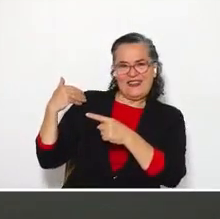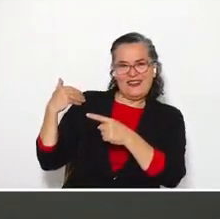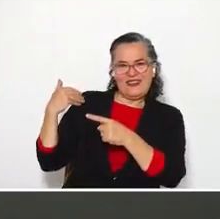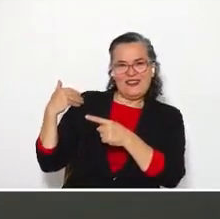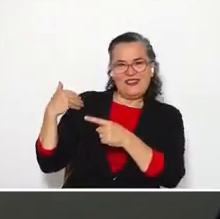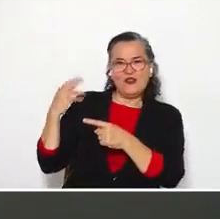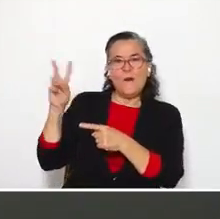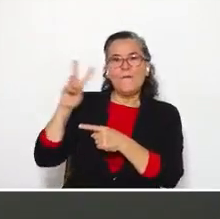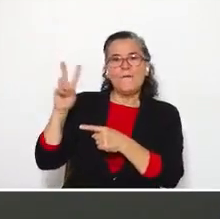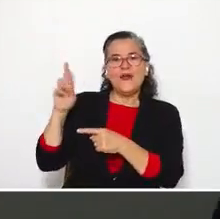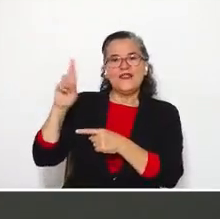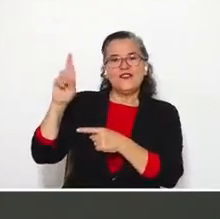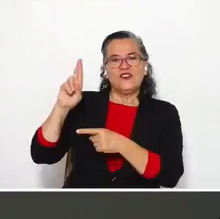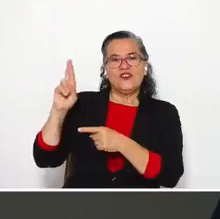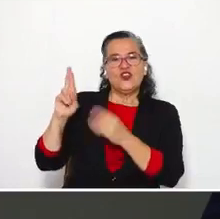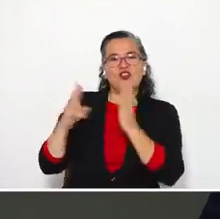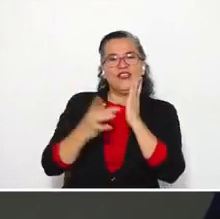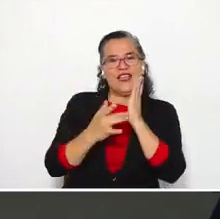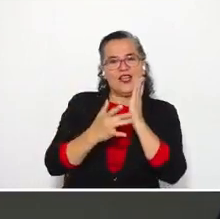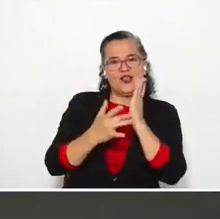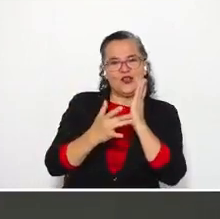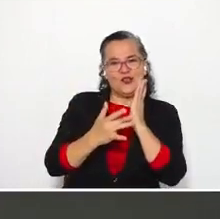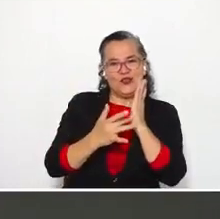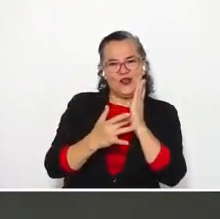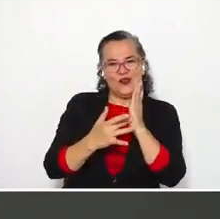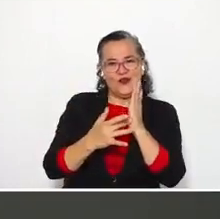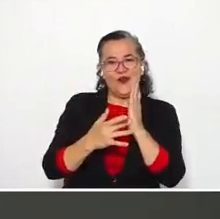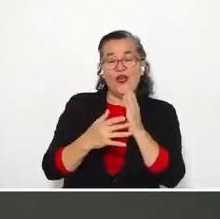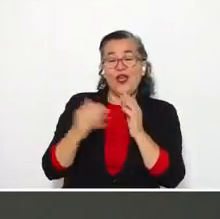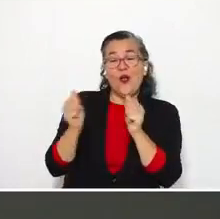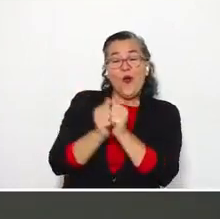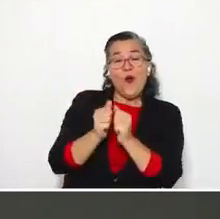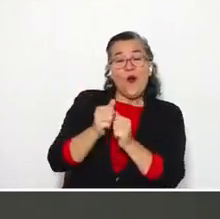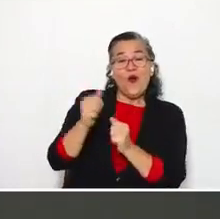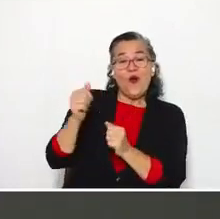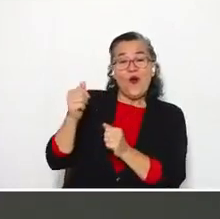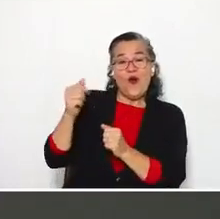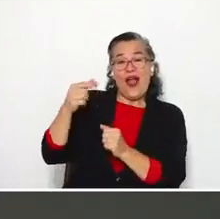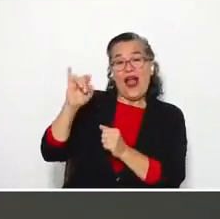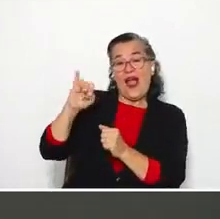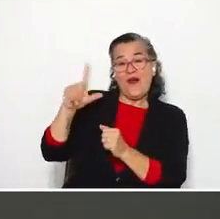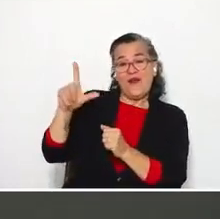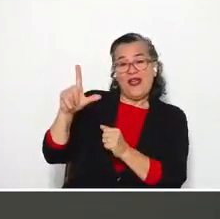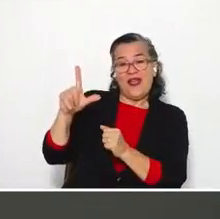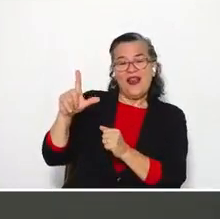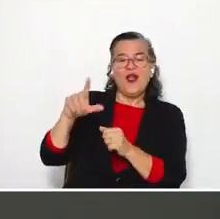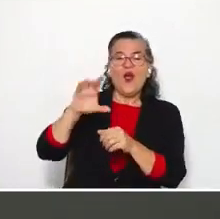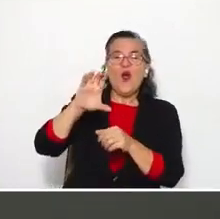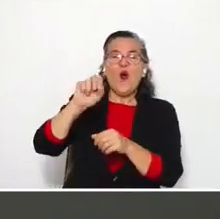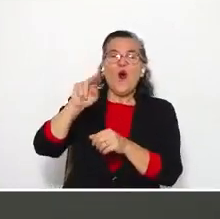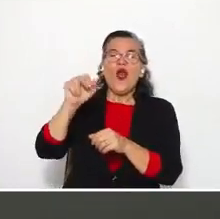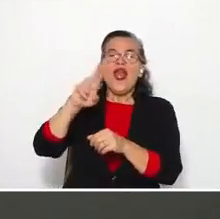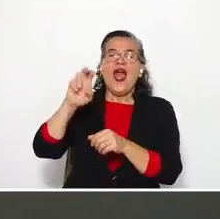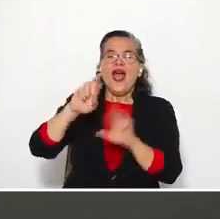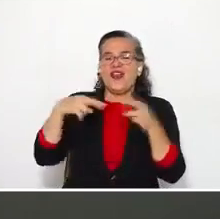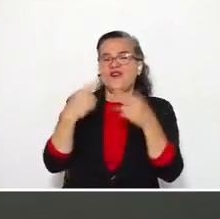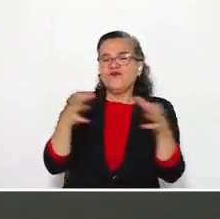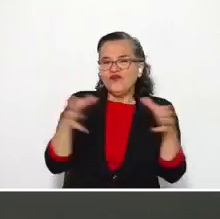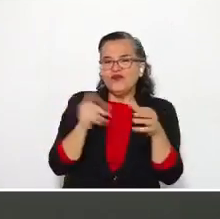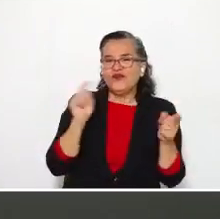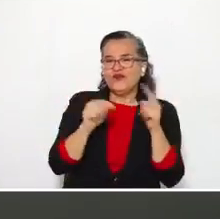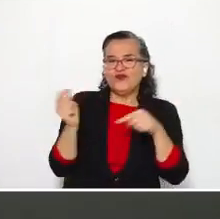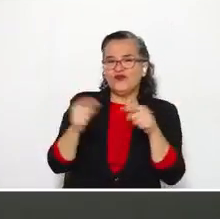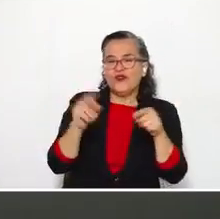sido vicerrector del Tecnológico y con don Gabriel Macaya teníamos las reuniones de CONARE con los vicerrectores y con